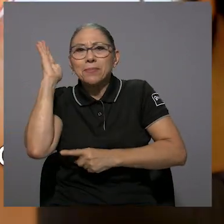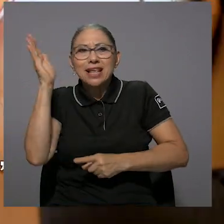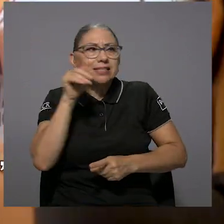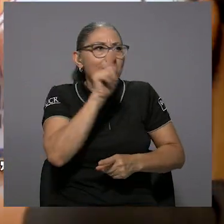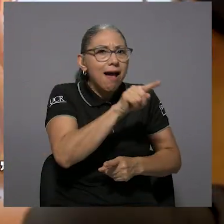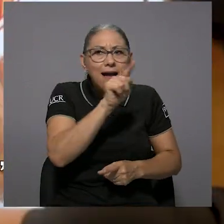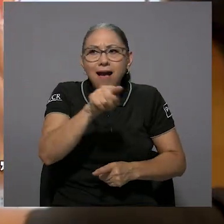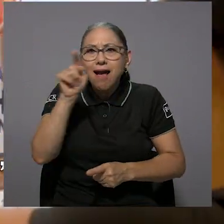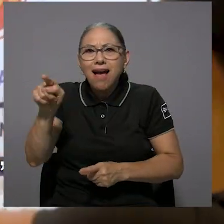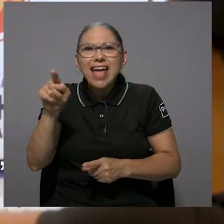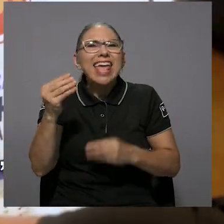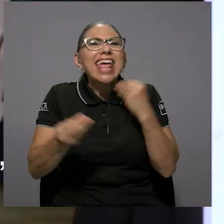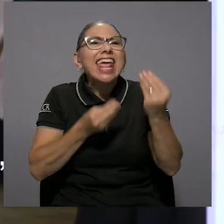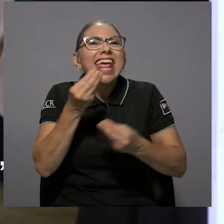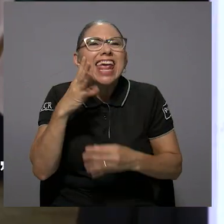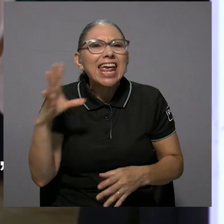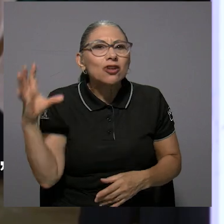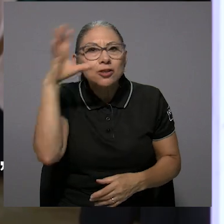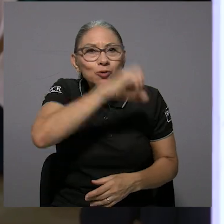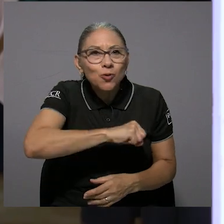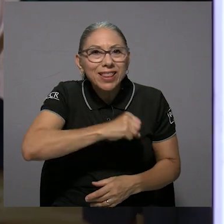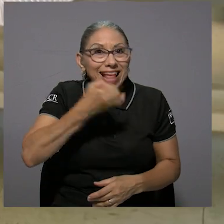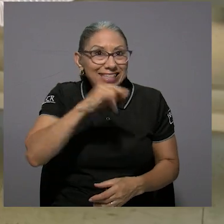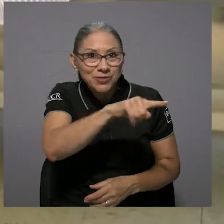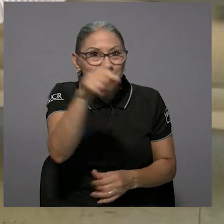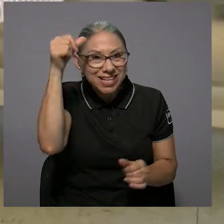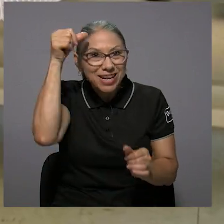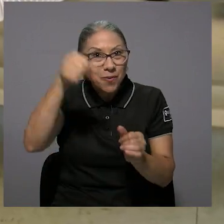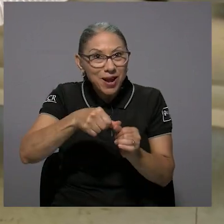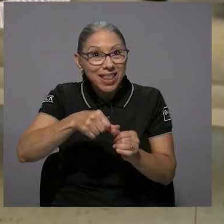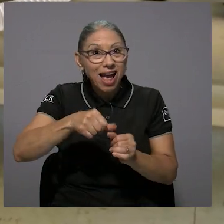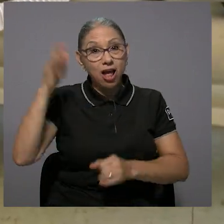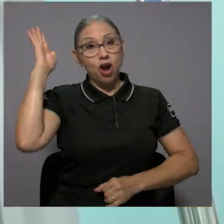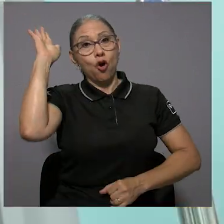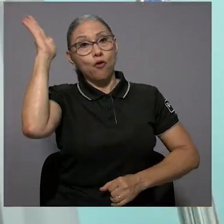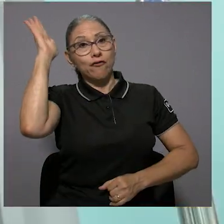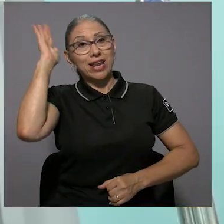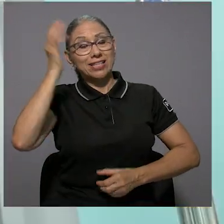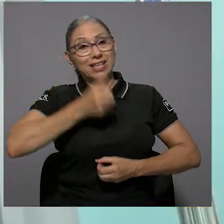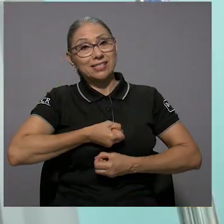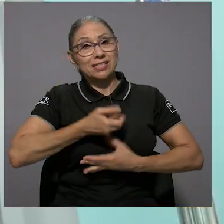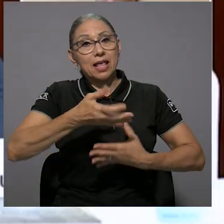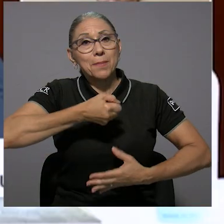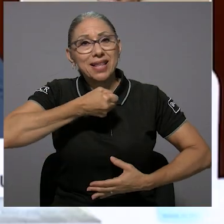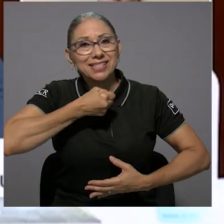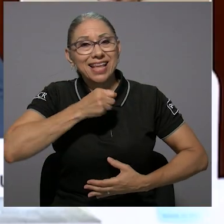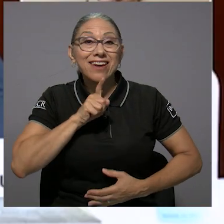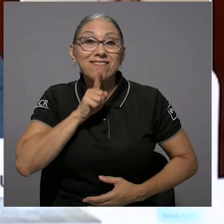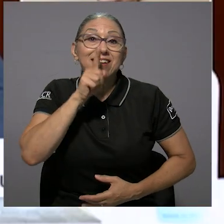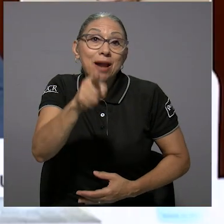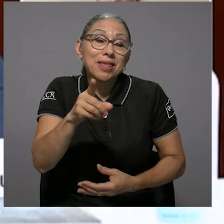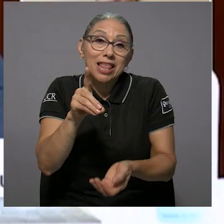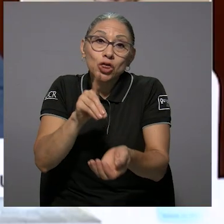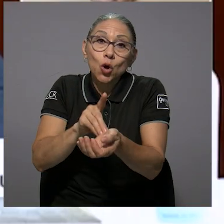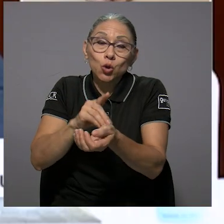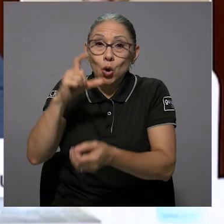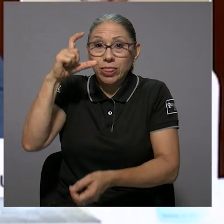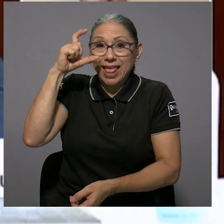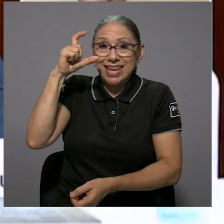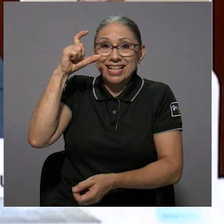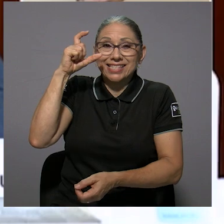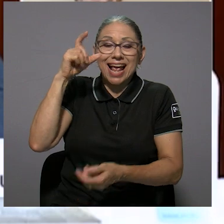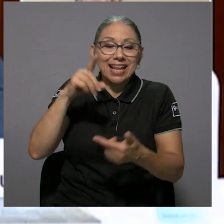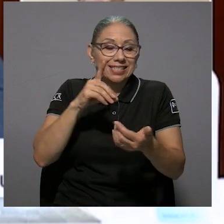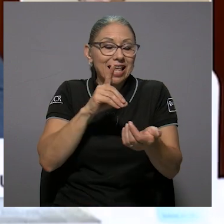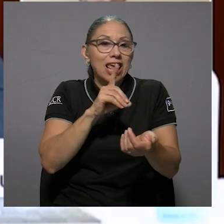Las conferencias de prensa, y si recordarán quienes nos escuchan, fueron realmente, el doctor Daniel Salas trataba, y